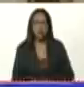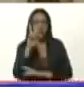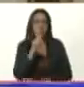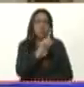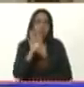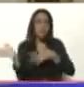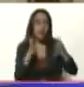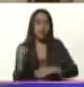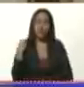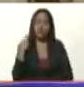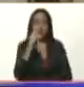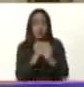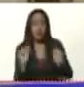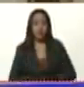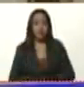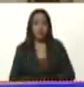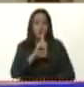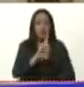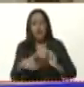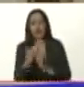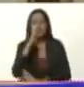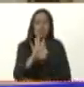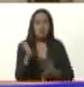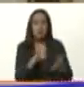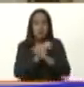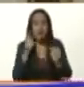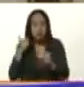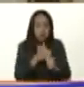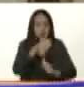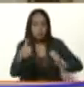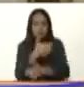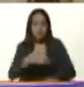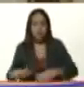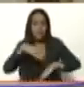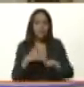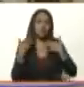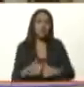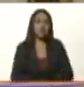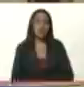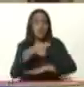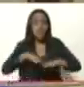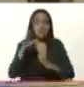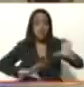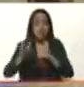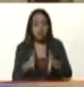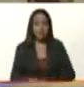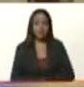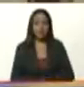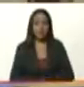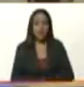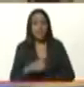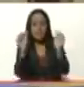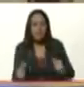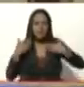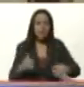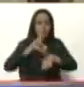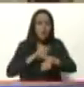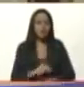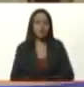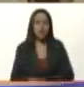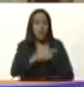A partir de mañana no se aceptará ningún pasajero en los sistemas de metro y